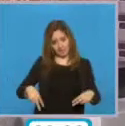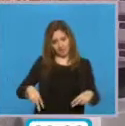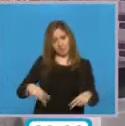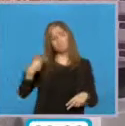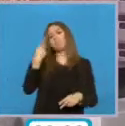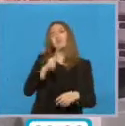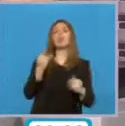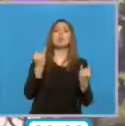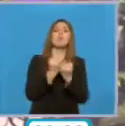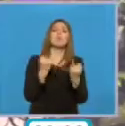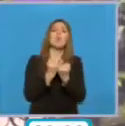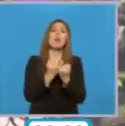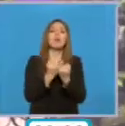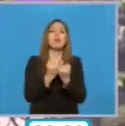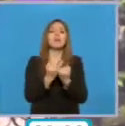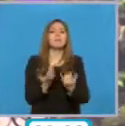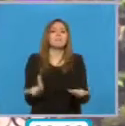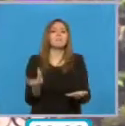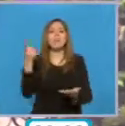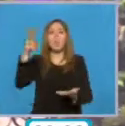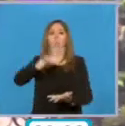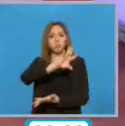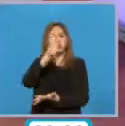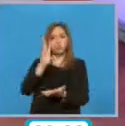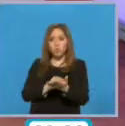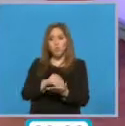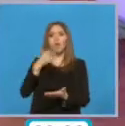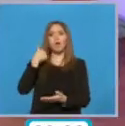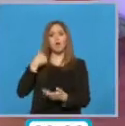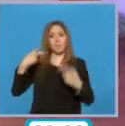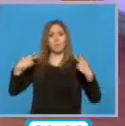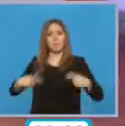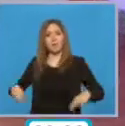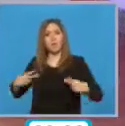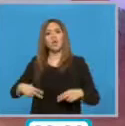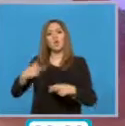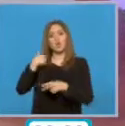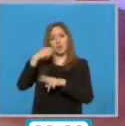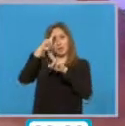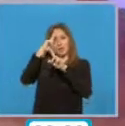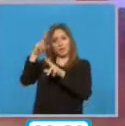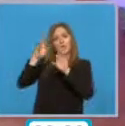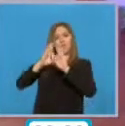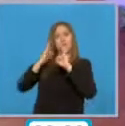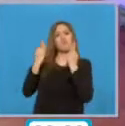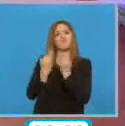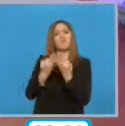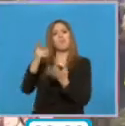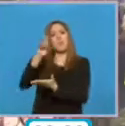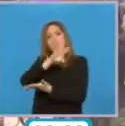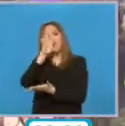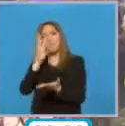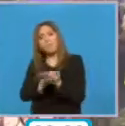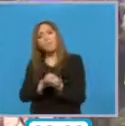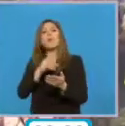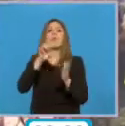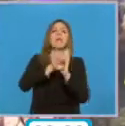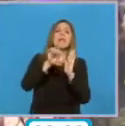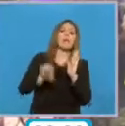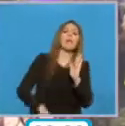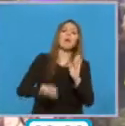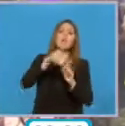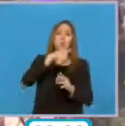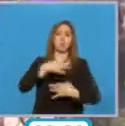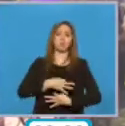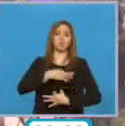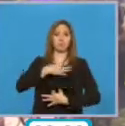mismo a cuando, por ejemplo, tengo una boda, ¿no? Entonces hay que respetar el código de vestimenta de la boda, porque por algo te están diciendo una etiqueta rigurosa o